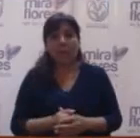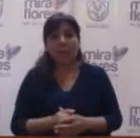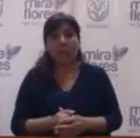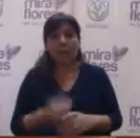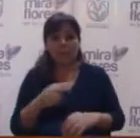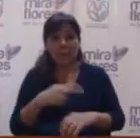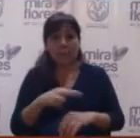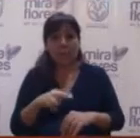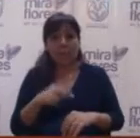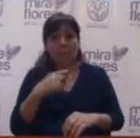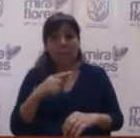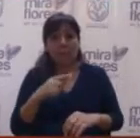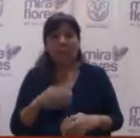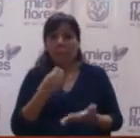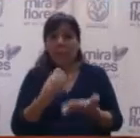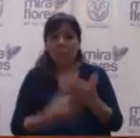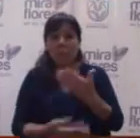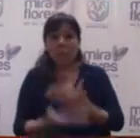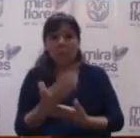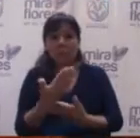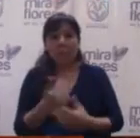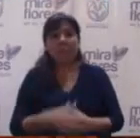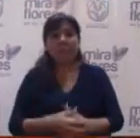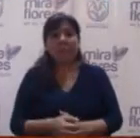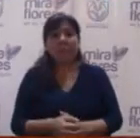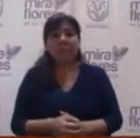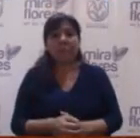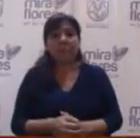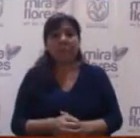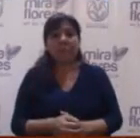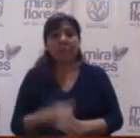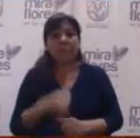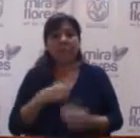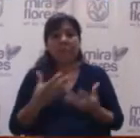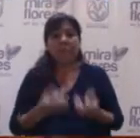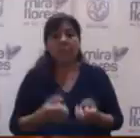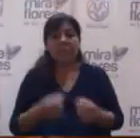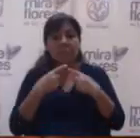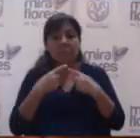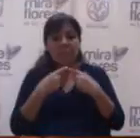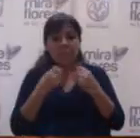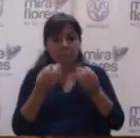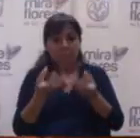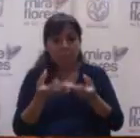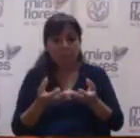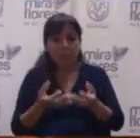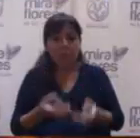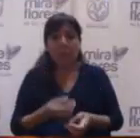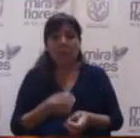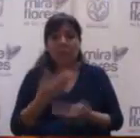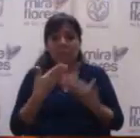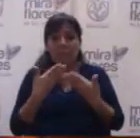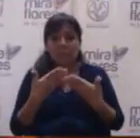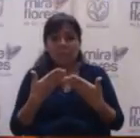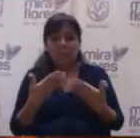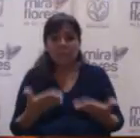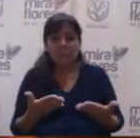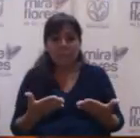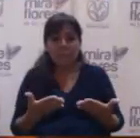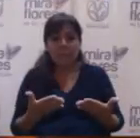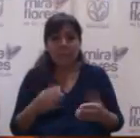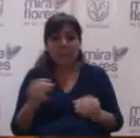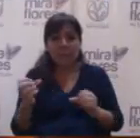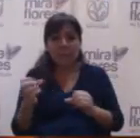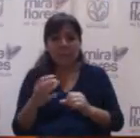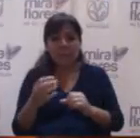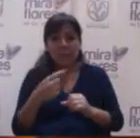palabra. Gracias, señor alcalde. Buenos días. Yo quisiera informar y bueno agradecer al consejo que me autorizó